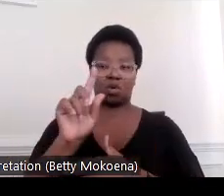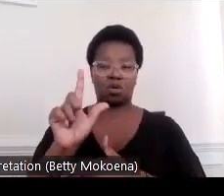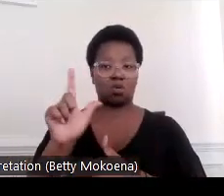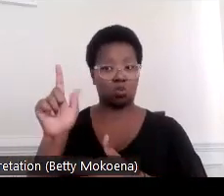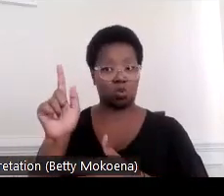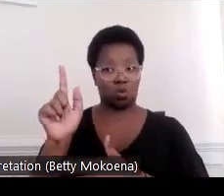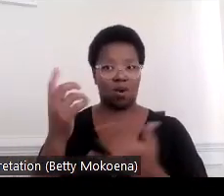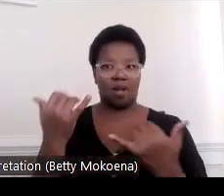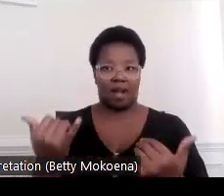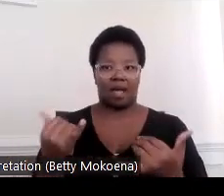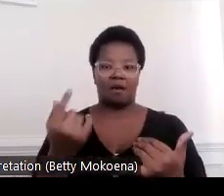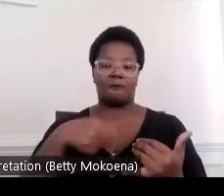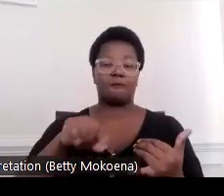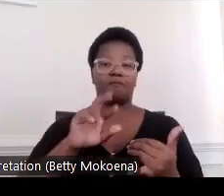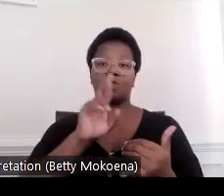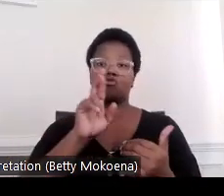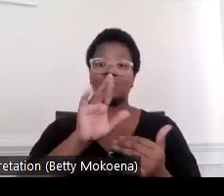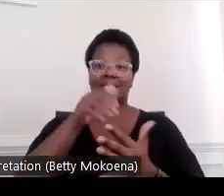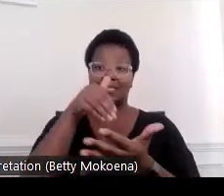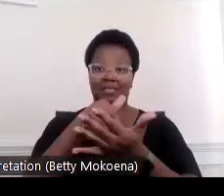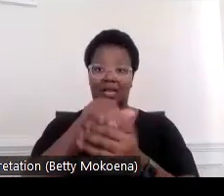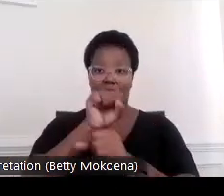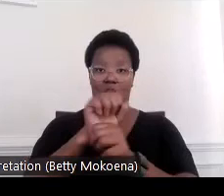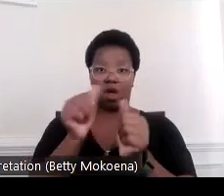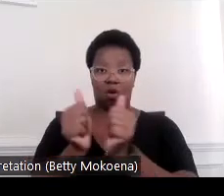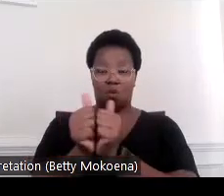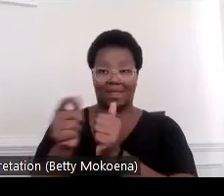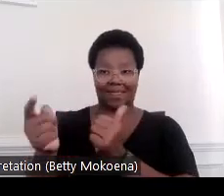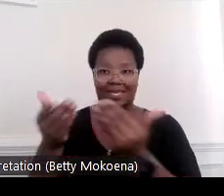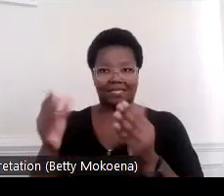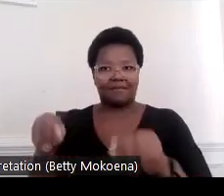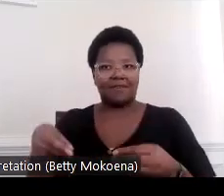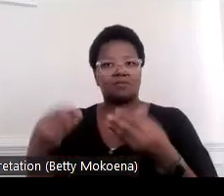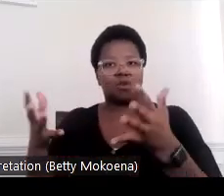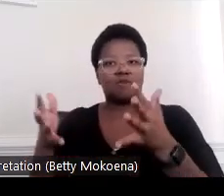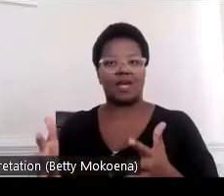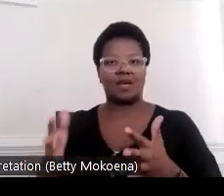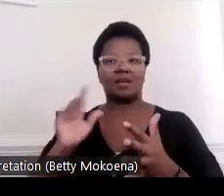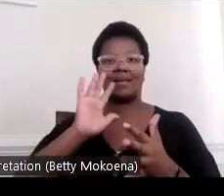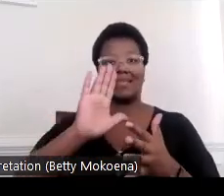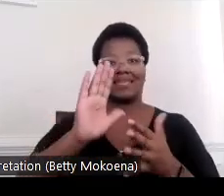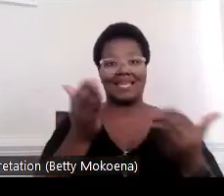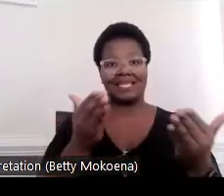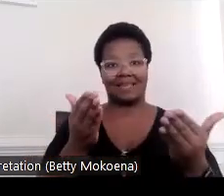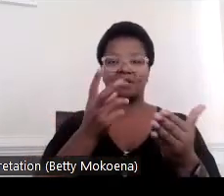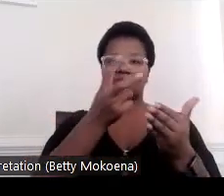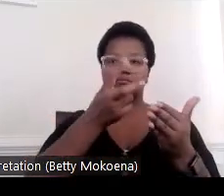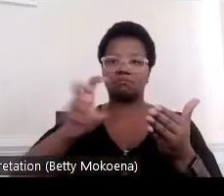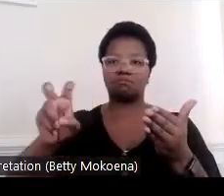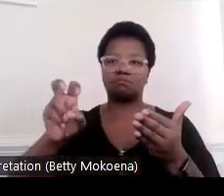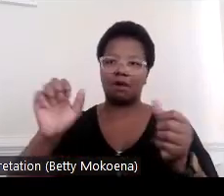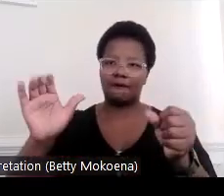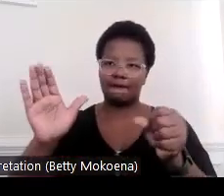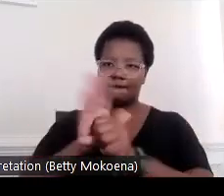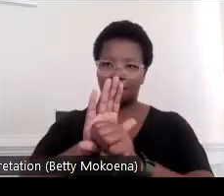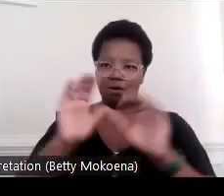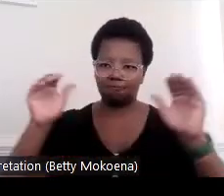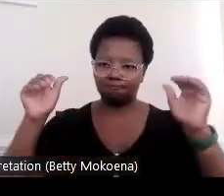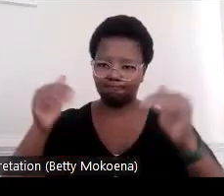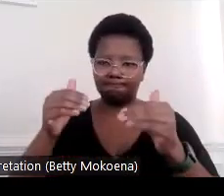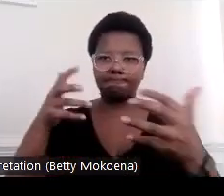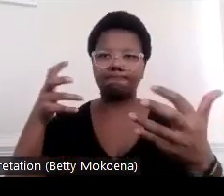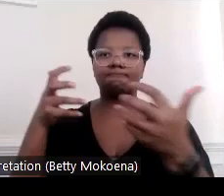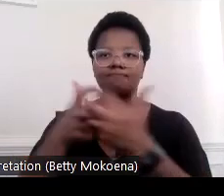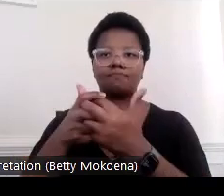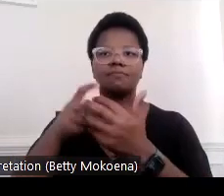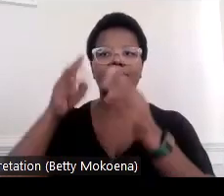California están trabajando con los proveedores de servicio para poder hacer ese cambio de servicios a llegar a ser